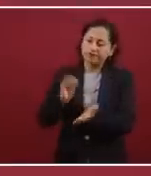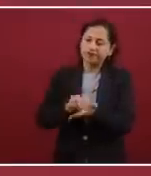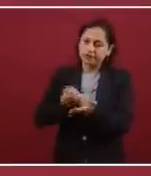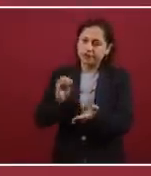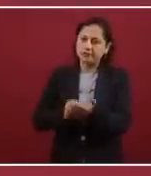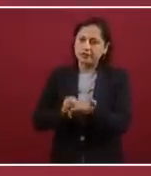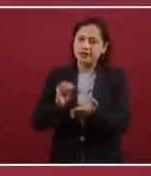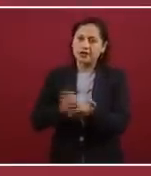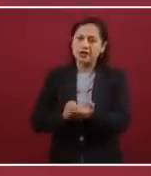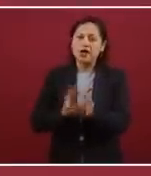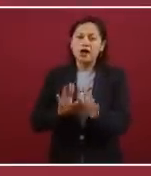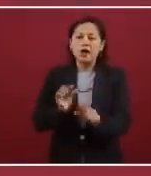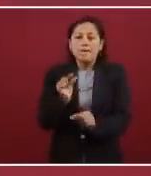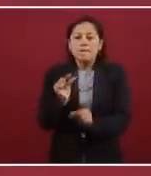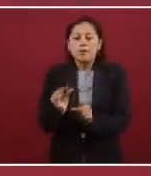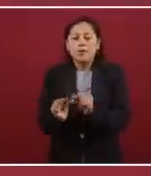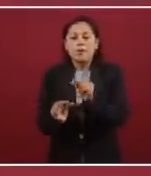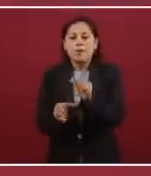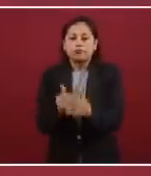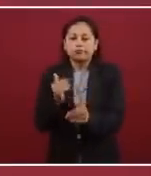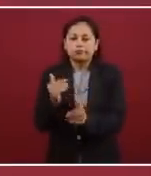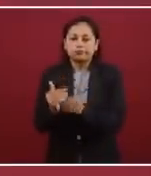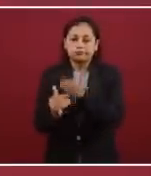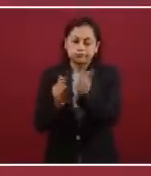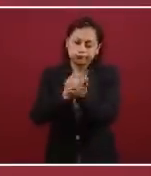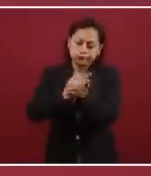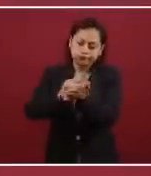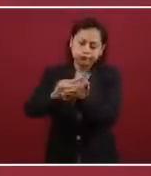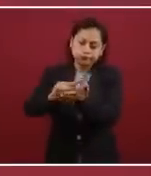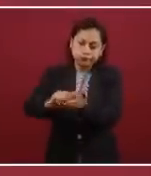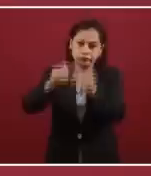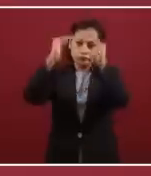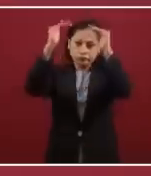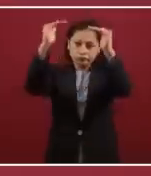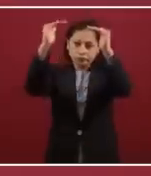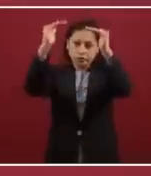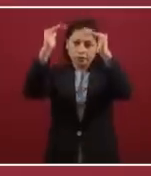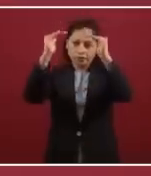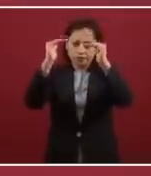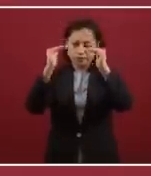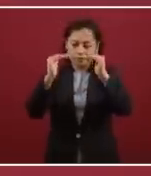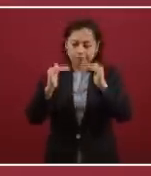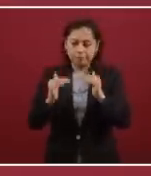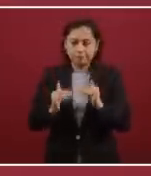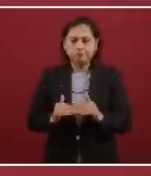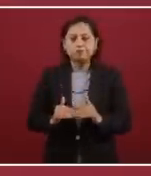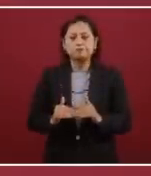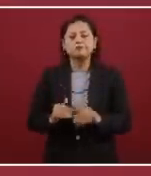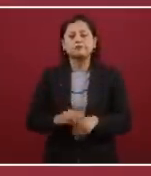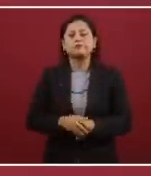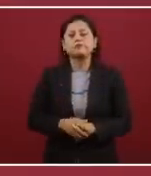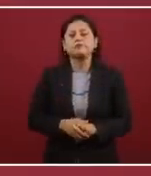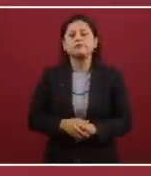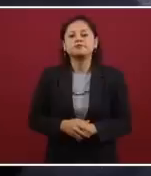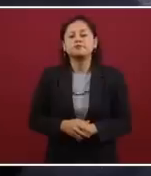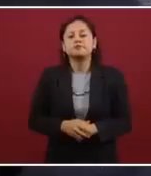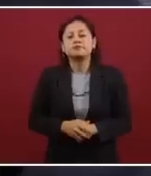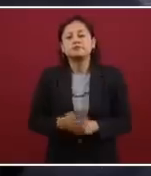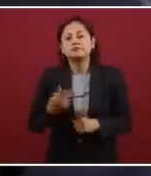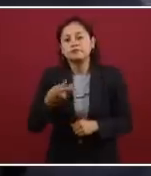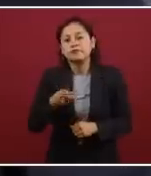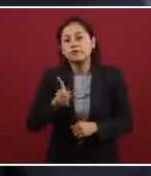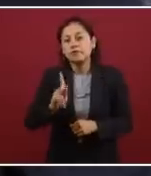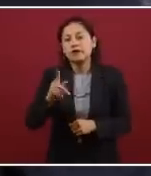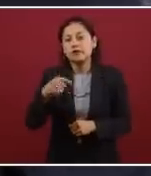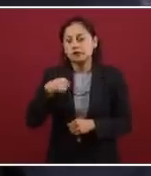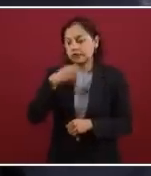limpiando de arriba para abajo. Pero yo les digo a los textileros de que